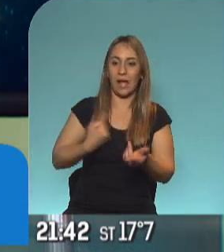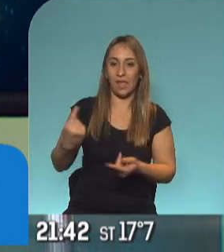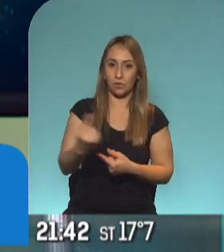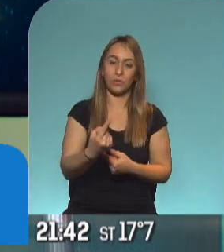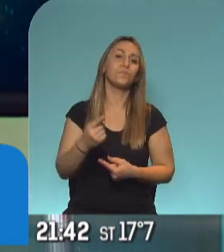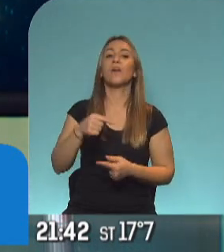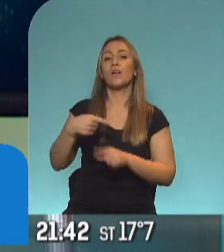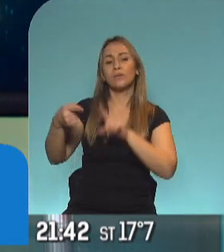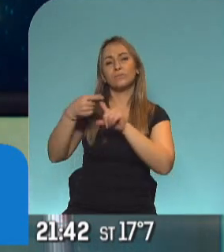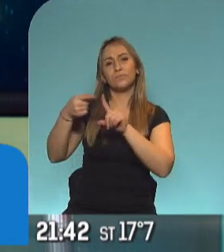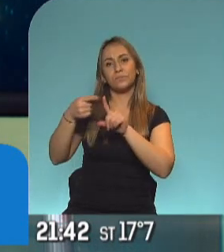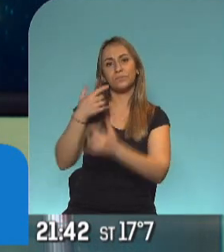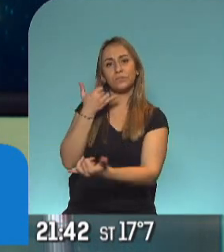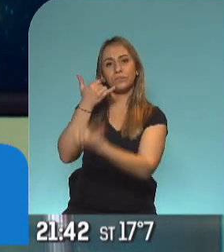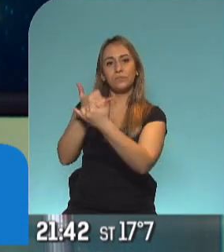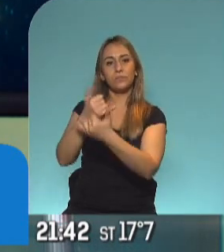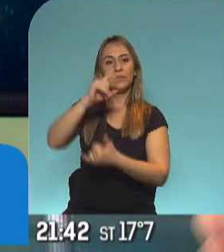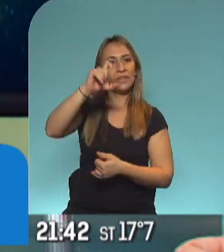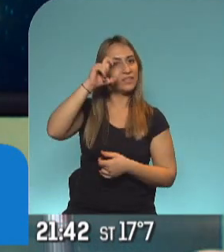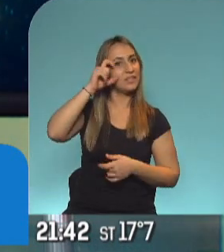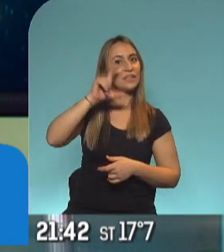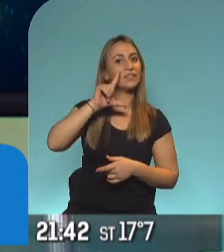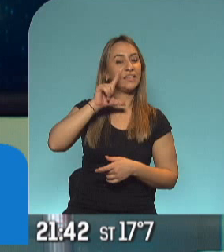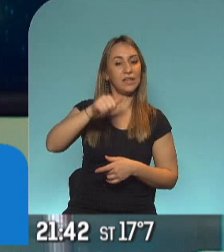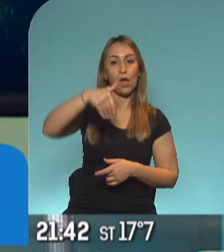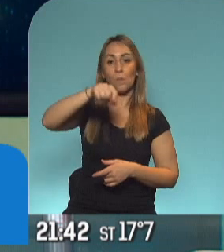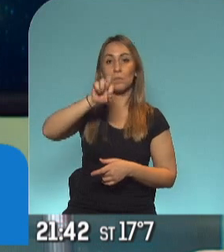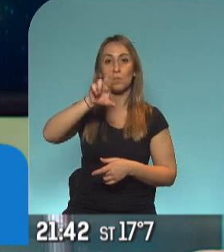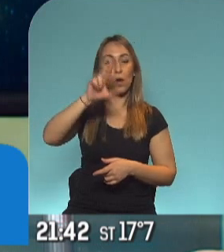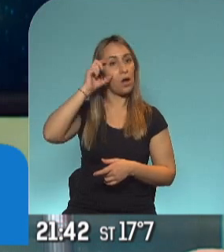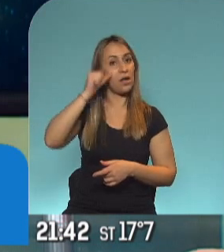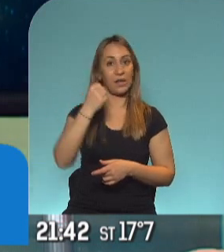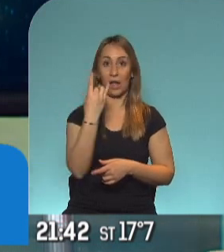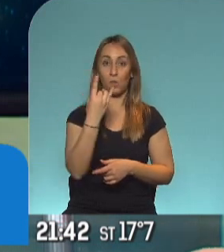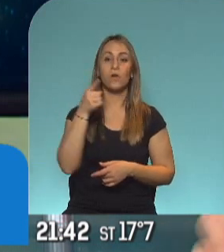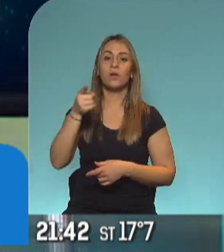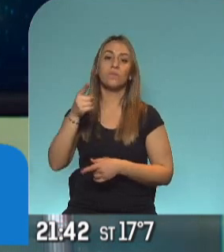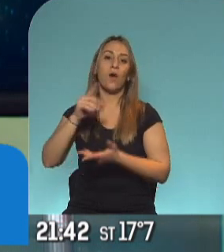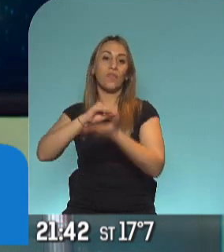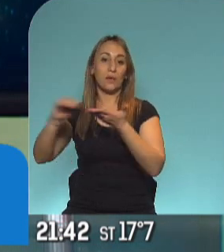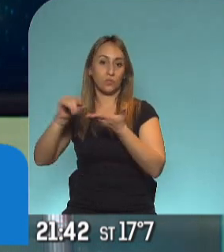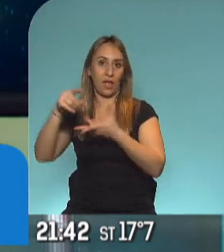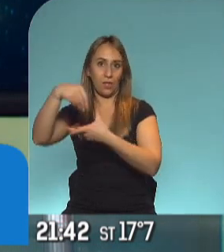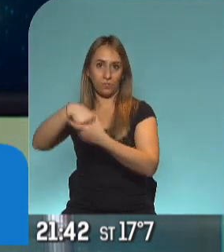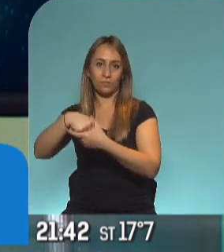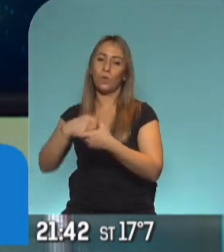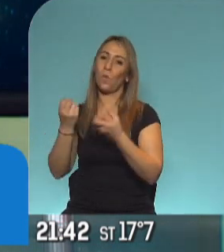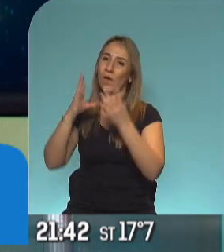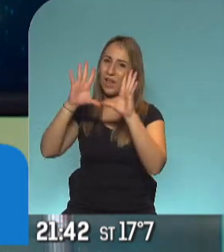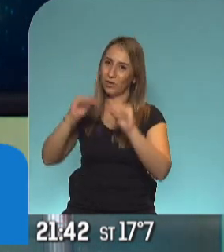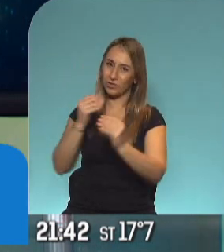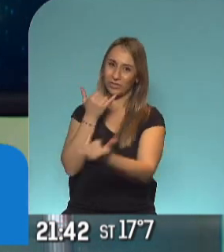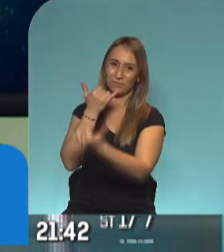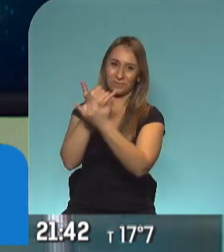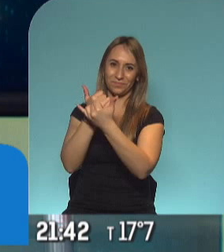saludar a Cecilia Moró, miembro de la Cámara de Diputados, como para que nos dé algún detalle, incluso como para empezar a hablar. Cecilia, buenas noches.